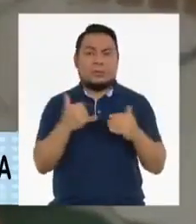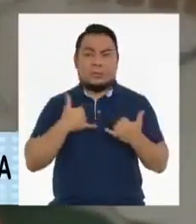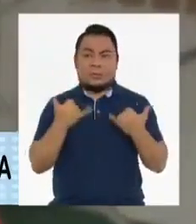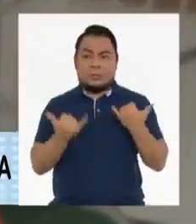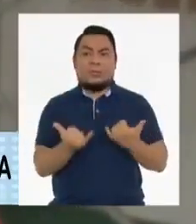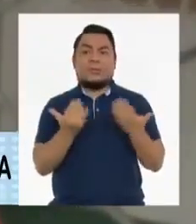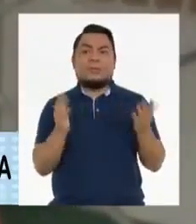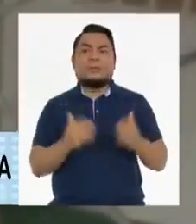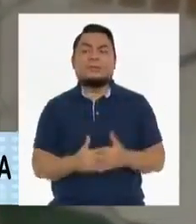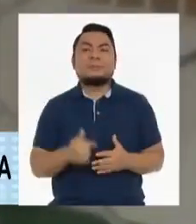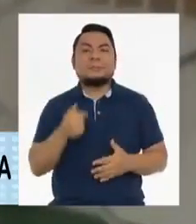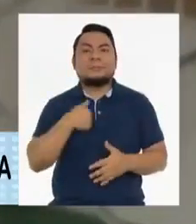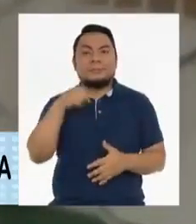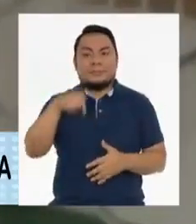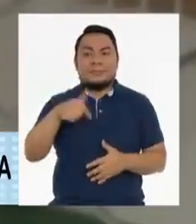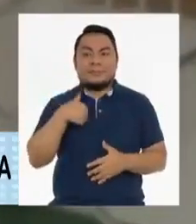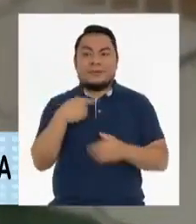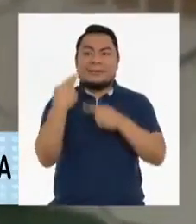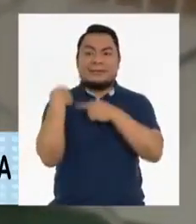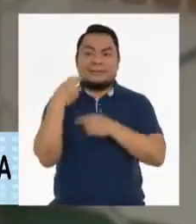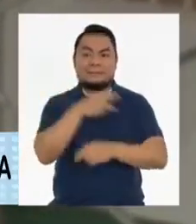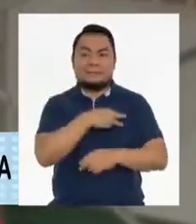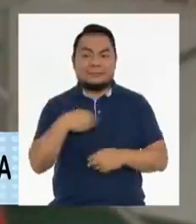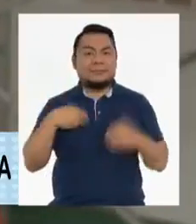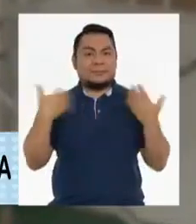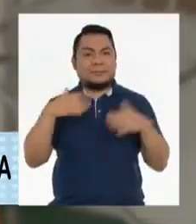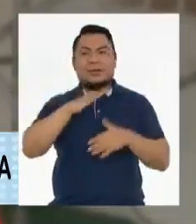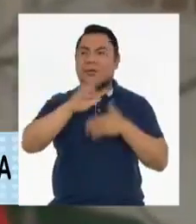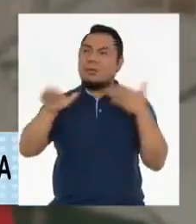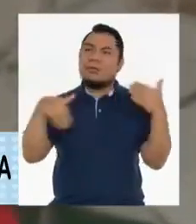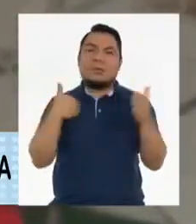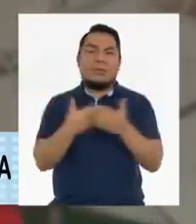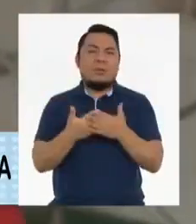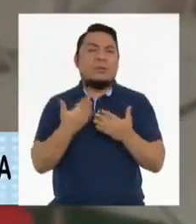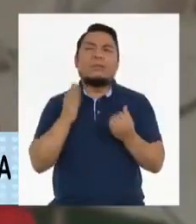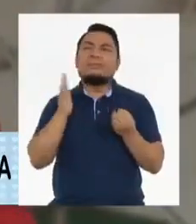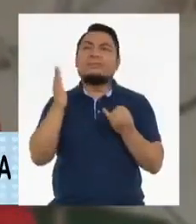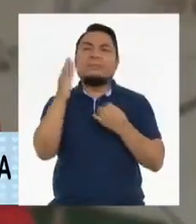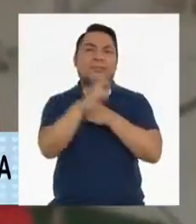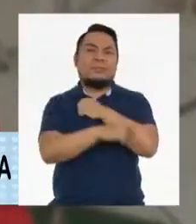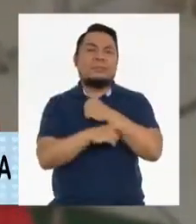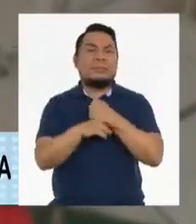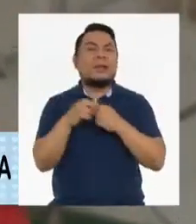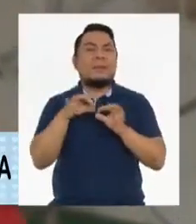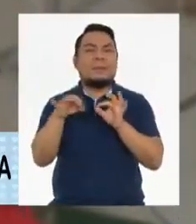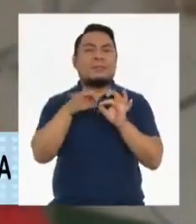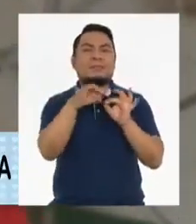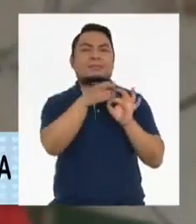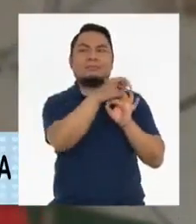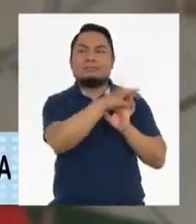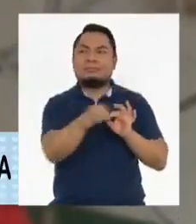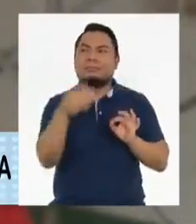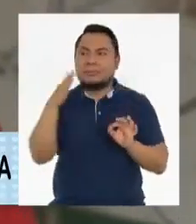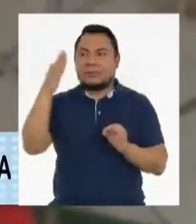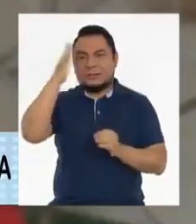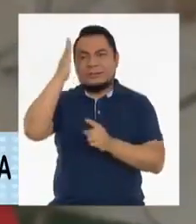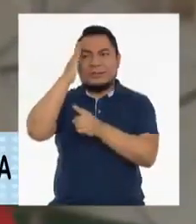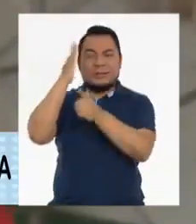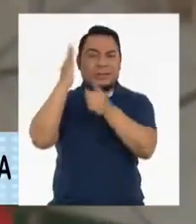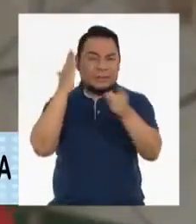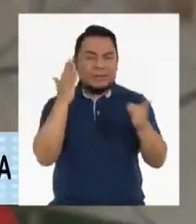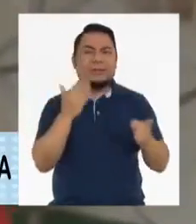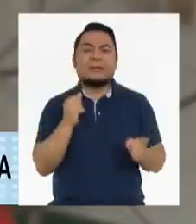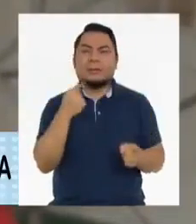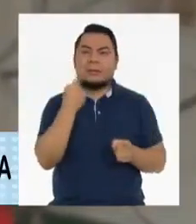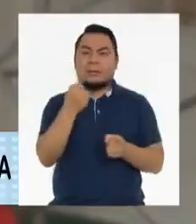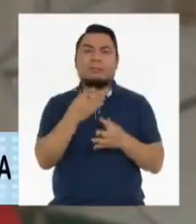alturas de mi cargo como ministro ya he recorrido casi todas las regiones del país y en cada una de ellas hay un